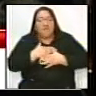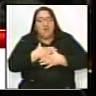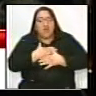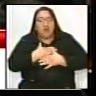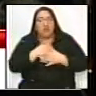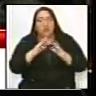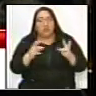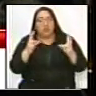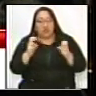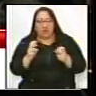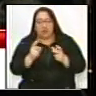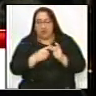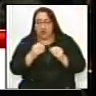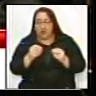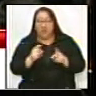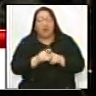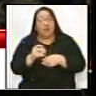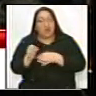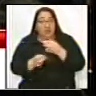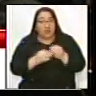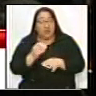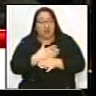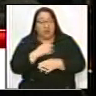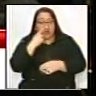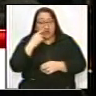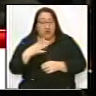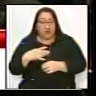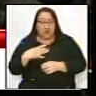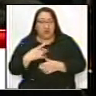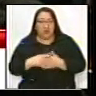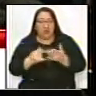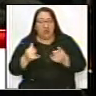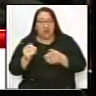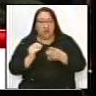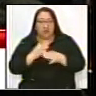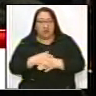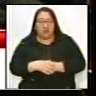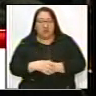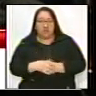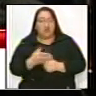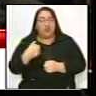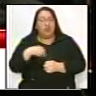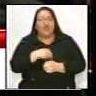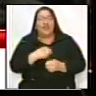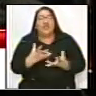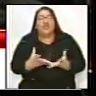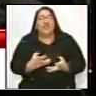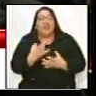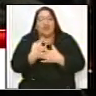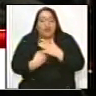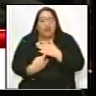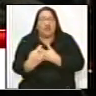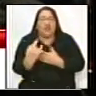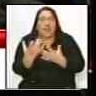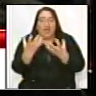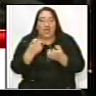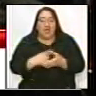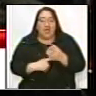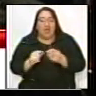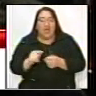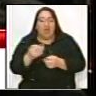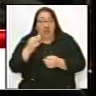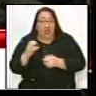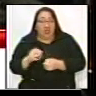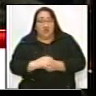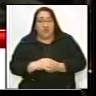su caso. Así como lo decía el señor que acaba de intervenir, ¿no? Nosotros queremos que tramiten eso. Nosotros queremos que pidan. Es